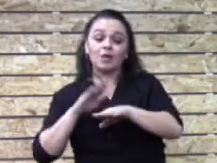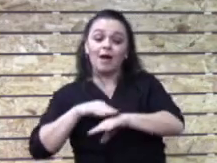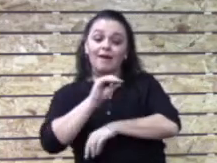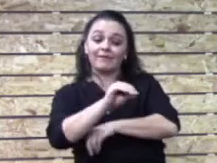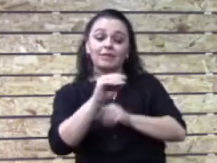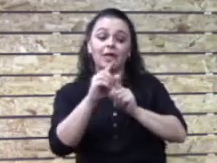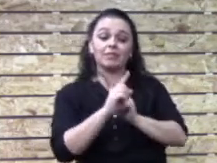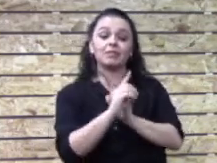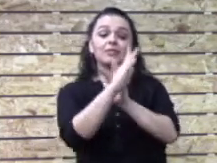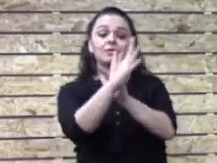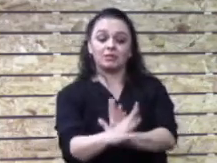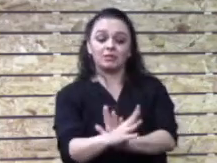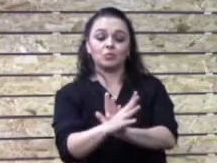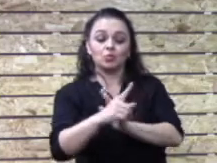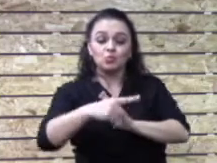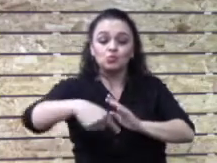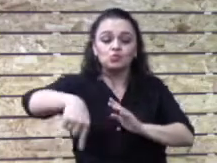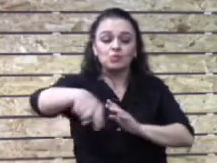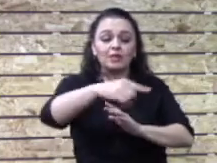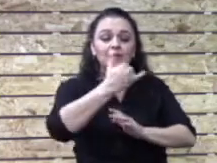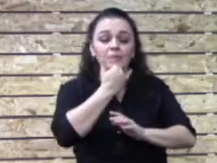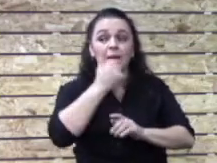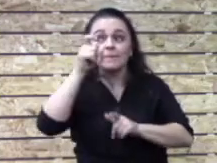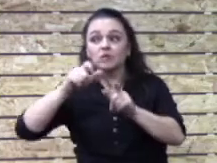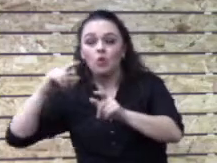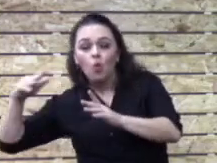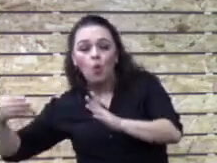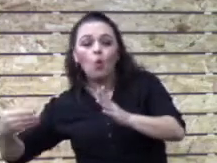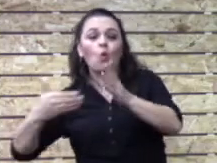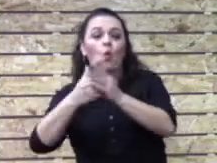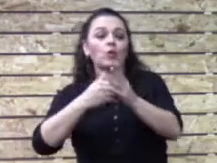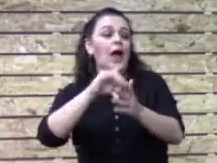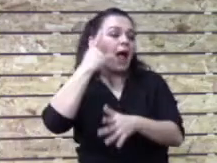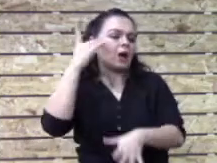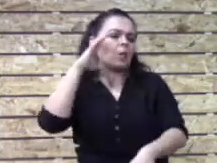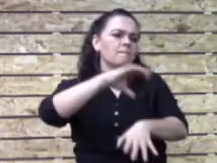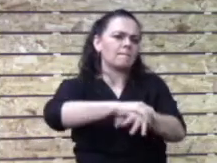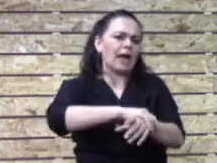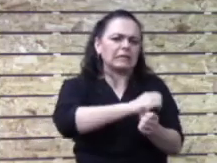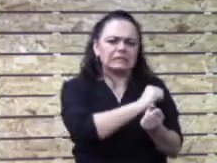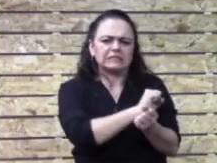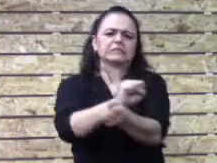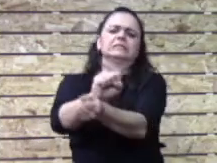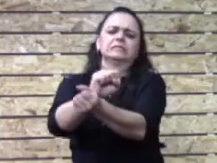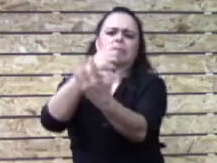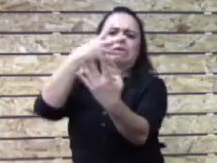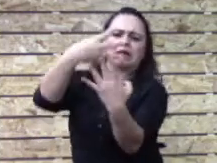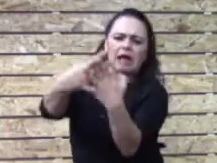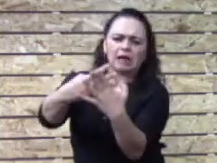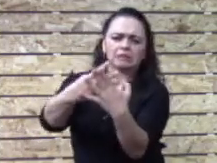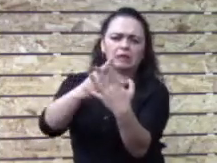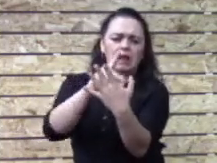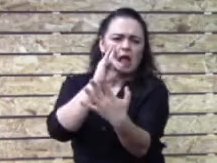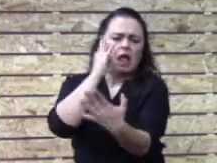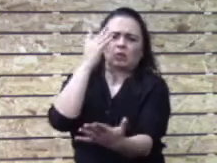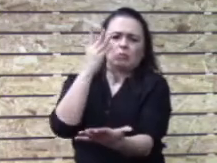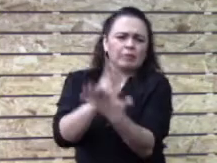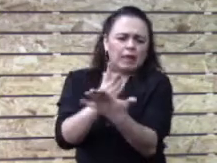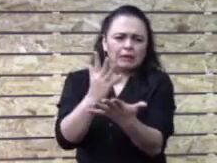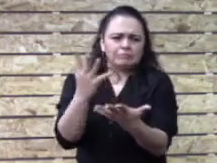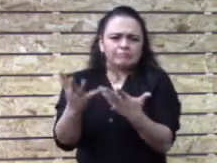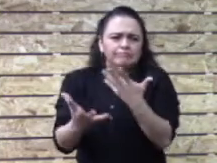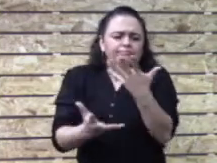discípulos que cuando sean perseguidos y llevados a la cárcel de una manera sorpresiva, no